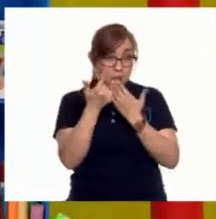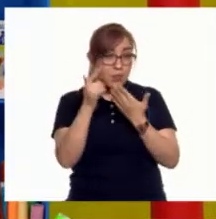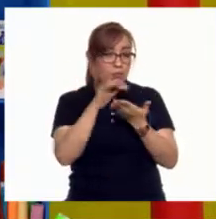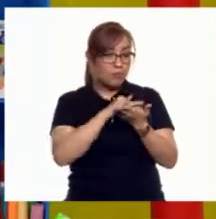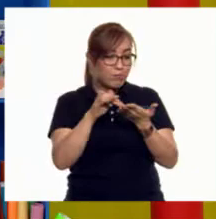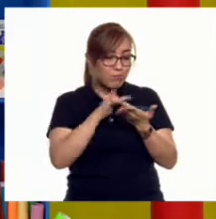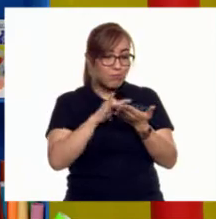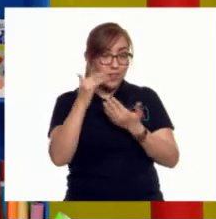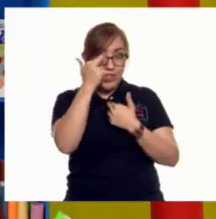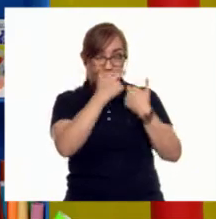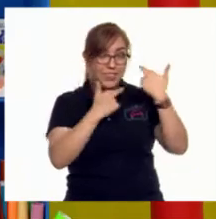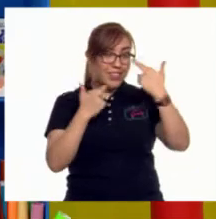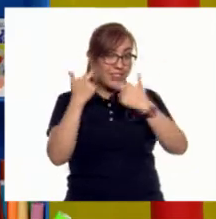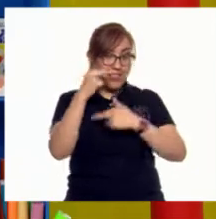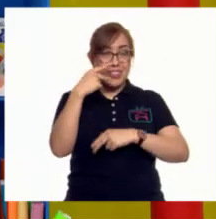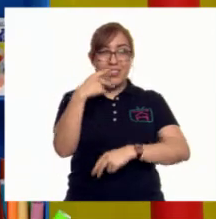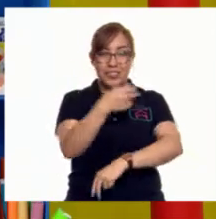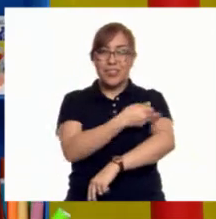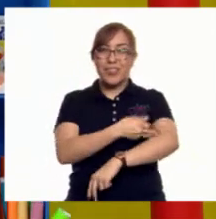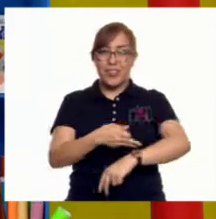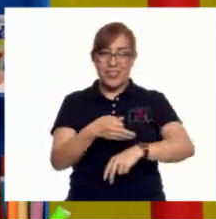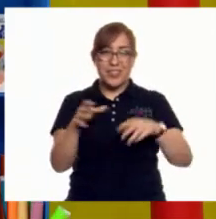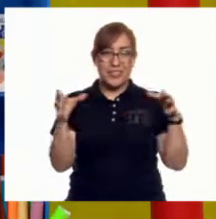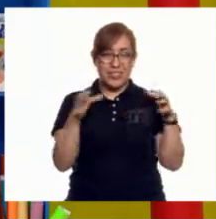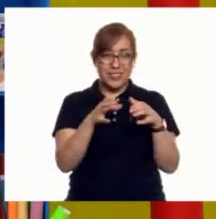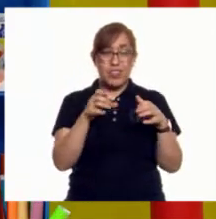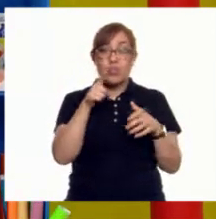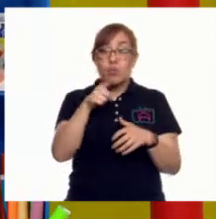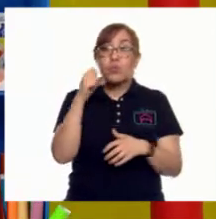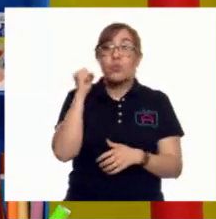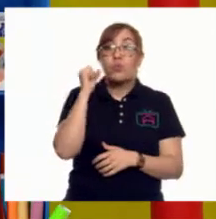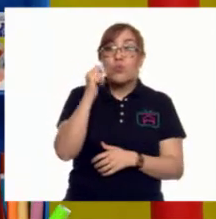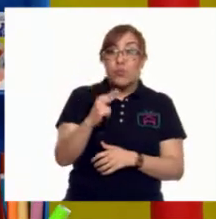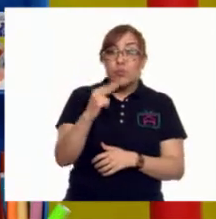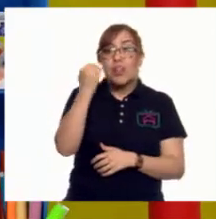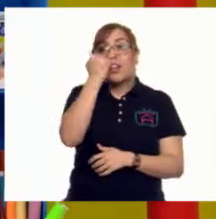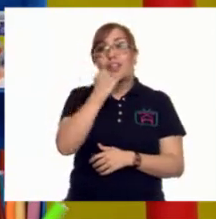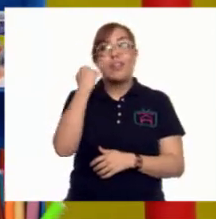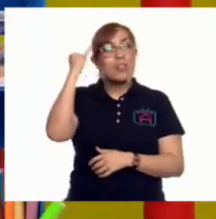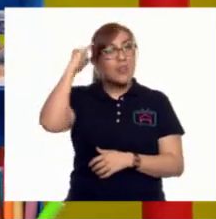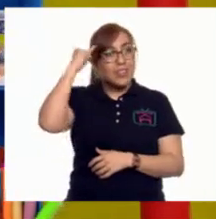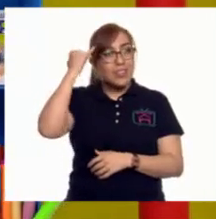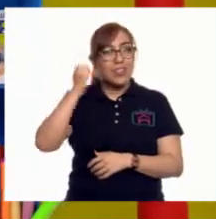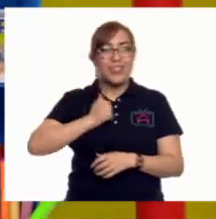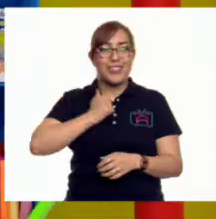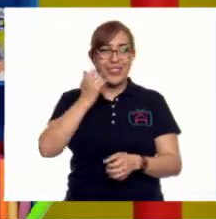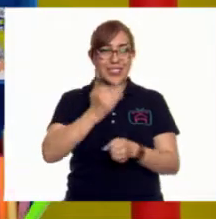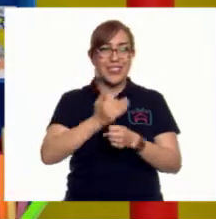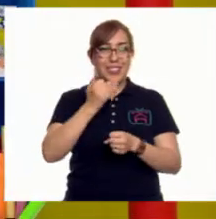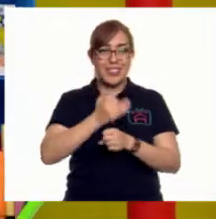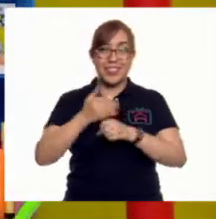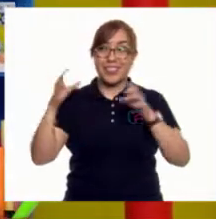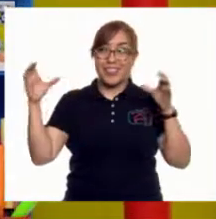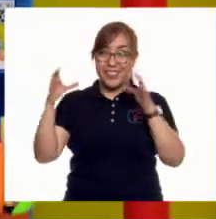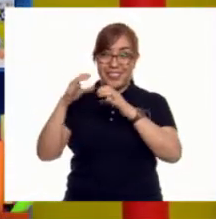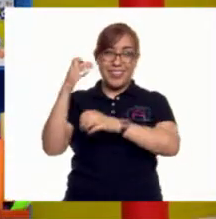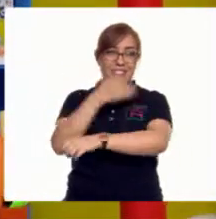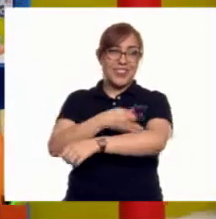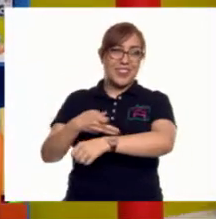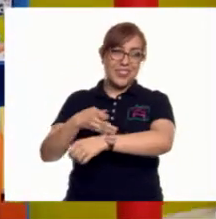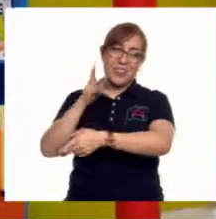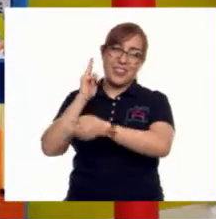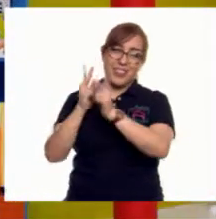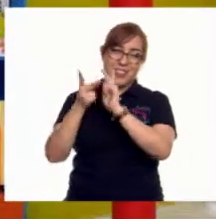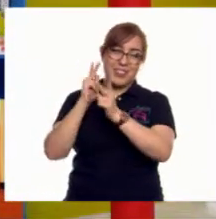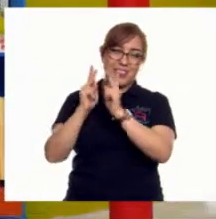y comenta el tema de hoy con tu familia. Si tienes la fortuna de hablar una lengua indígena, aprovecha también este momento para